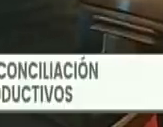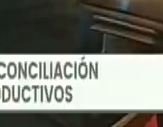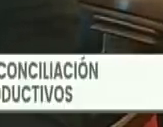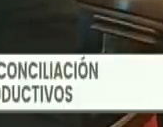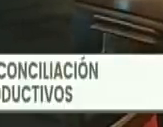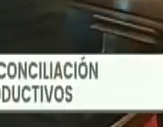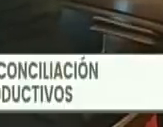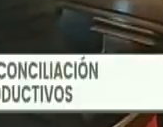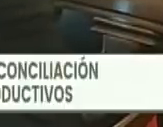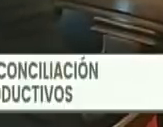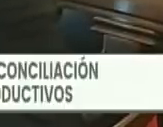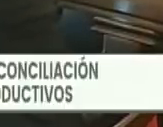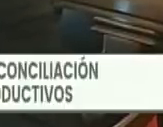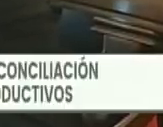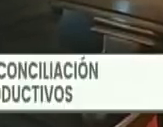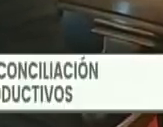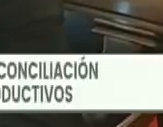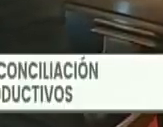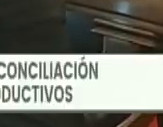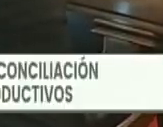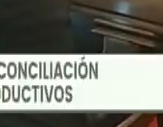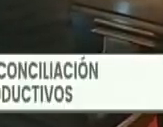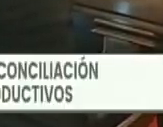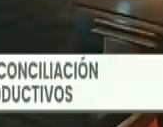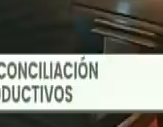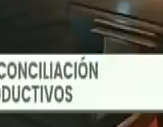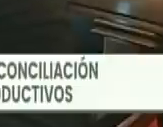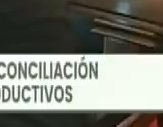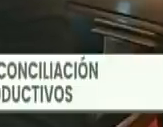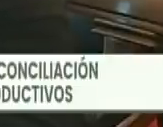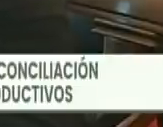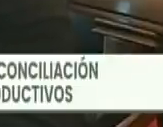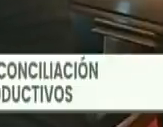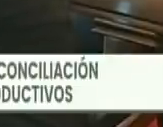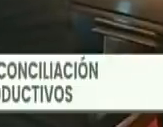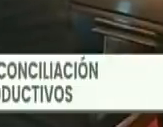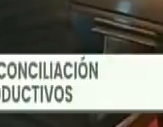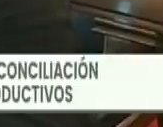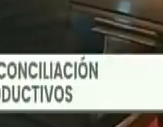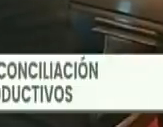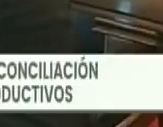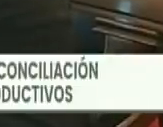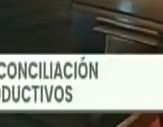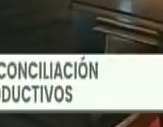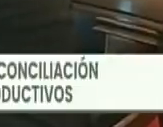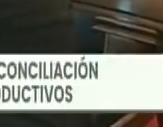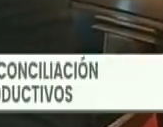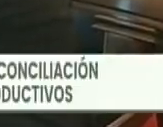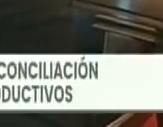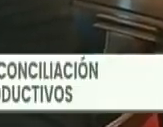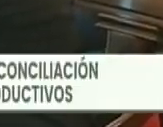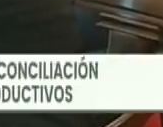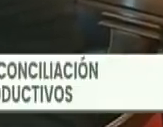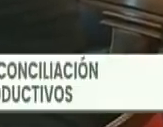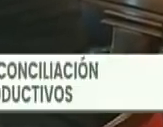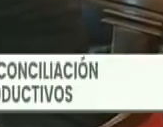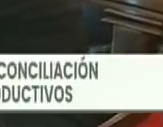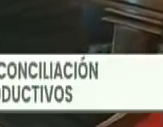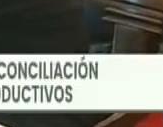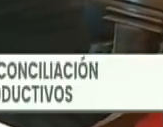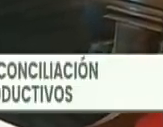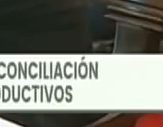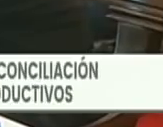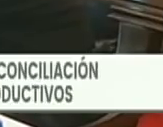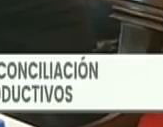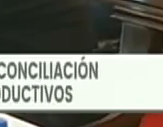estado carabobo porque todo pasa por el tema político pero también el tema económico o sea he